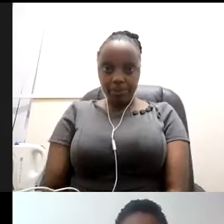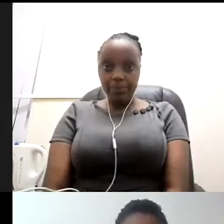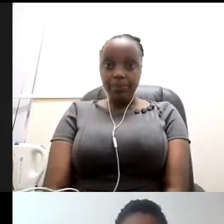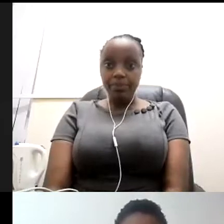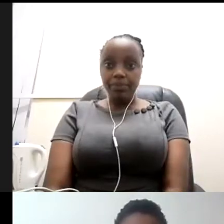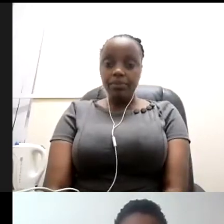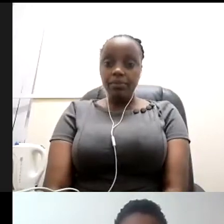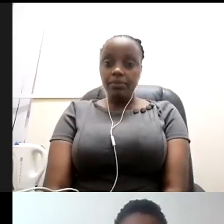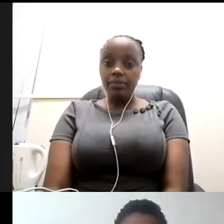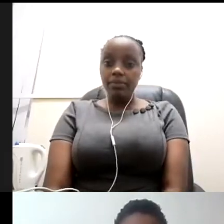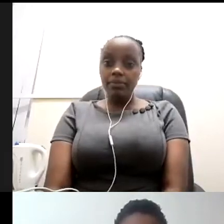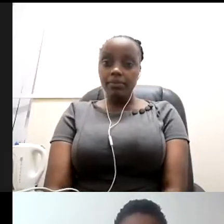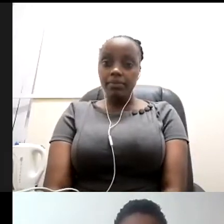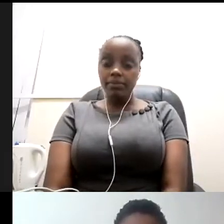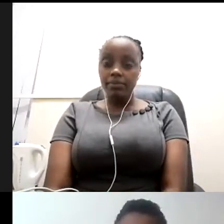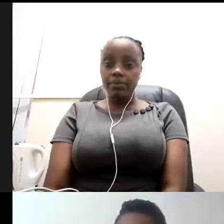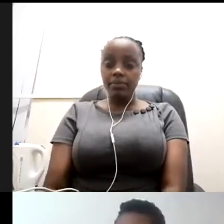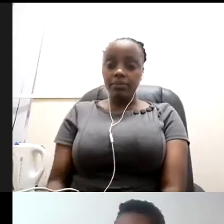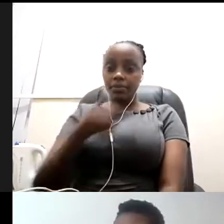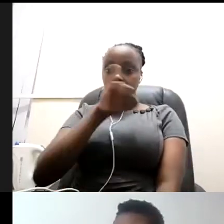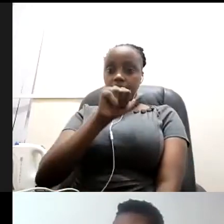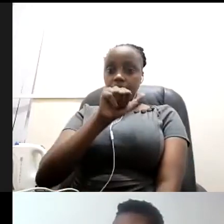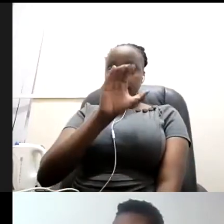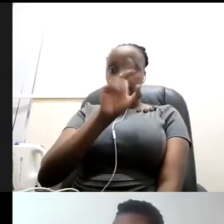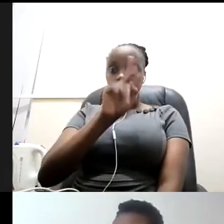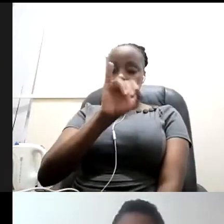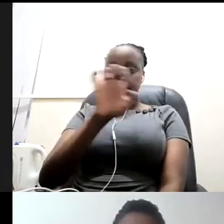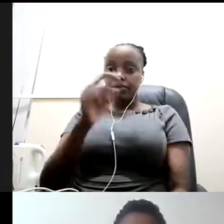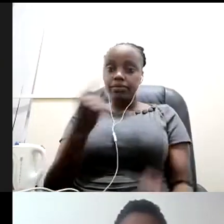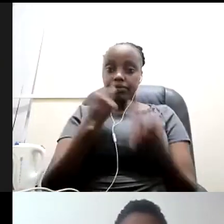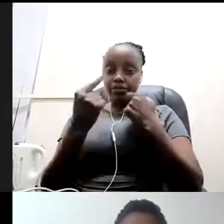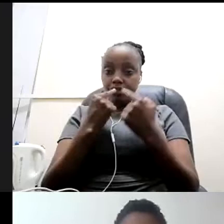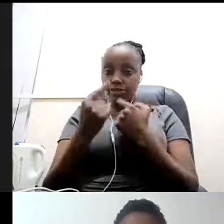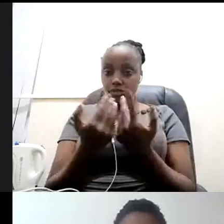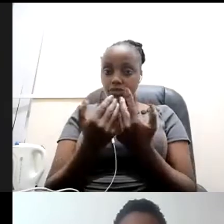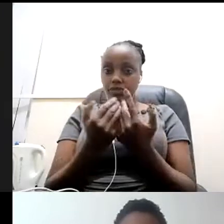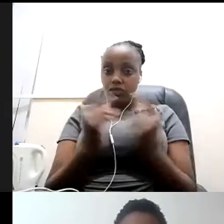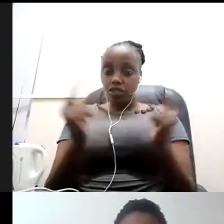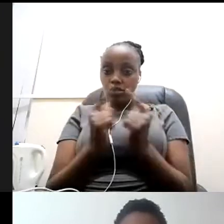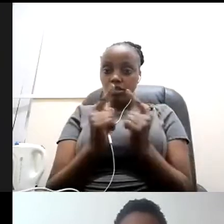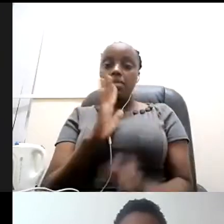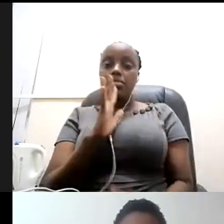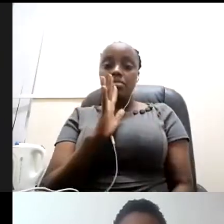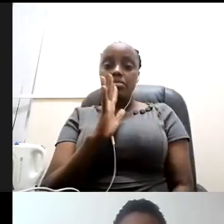So Jasmine, let me propose Jackie, the following. could you speak again, please? Just make a small speech.